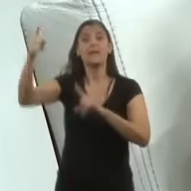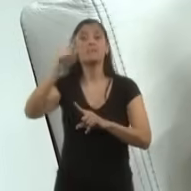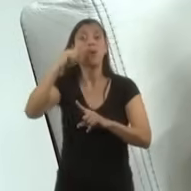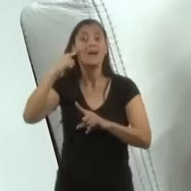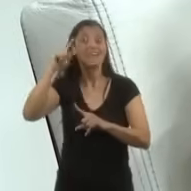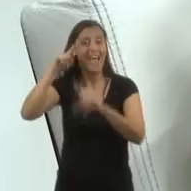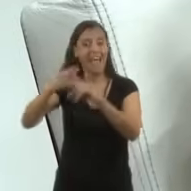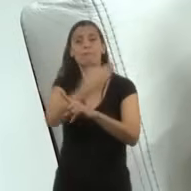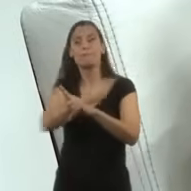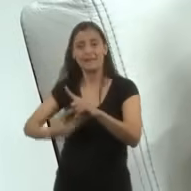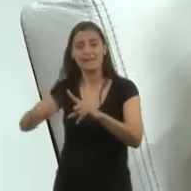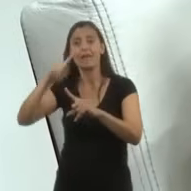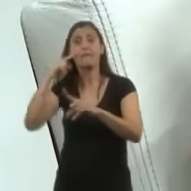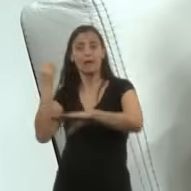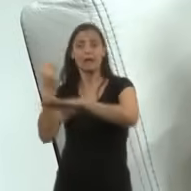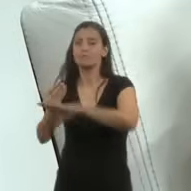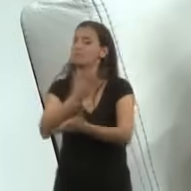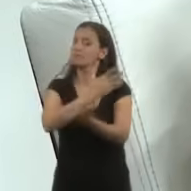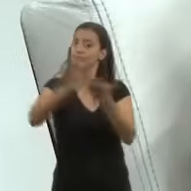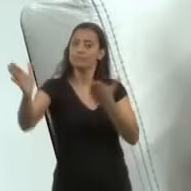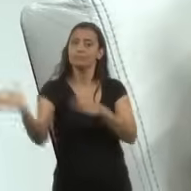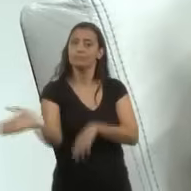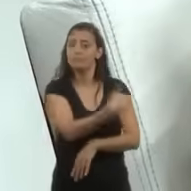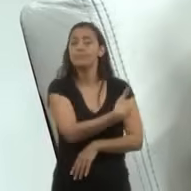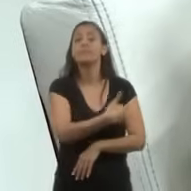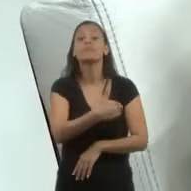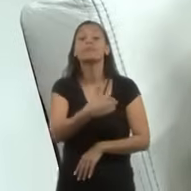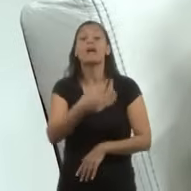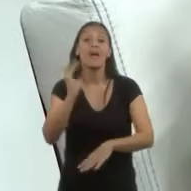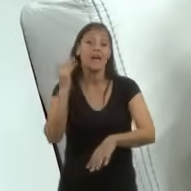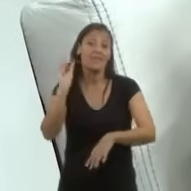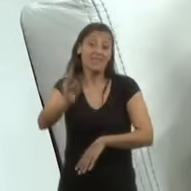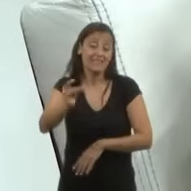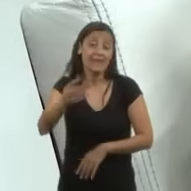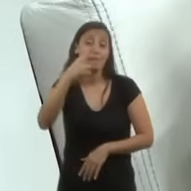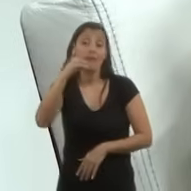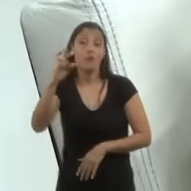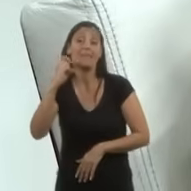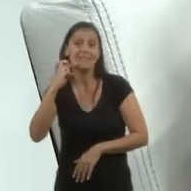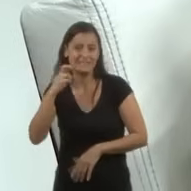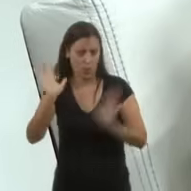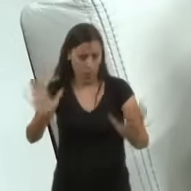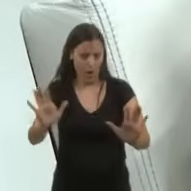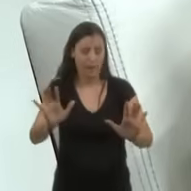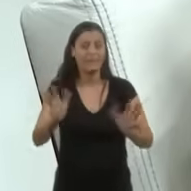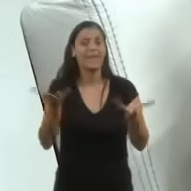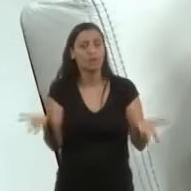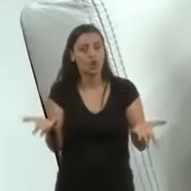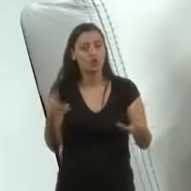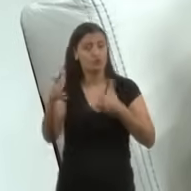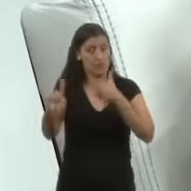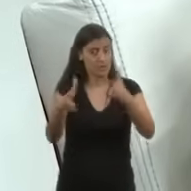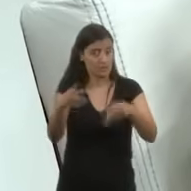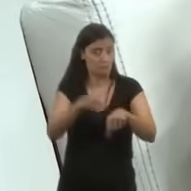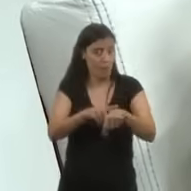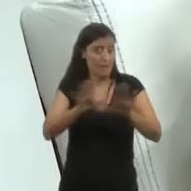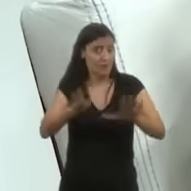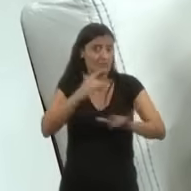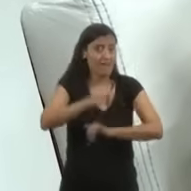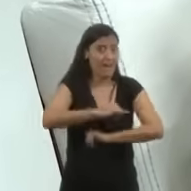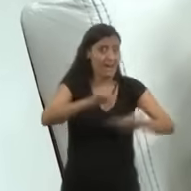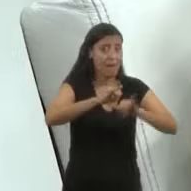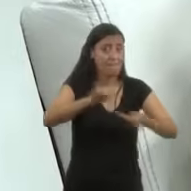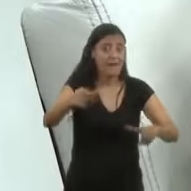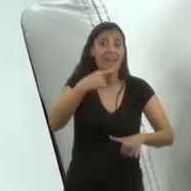Fernández Ni bien asumió él en 2019 en diciembre se habló de que y ella lo prometió en campaña de que si era